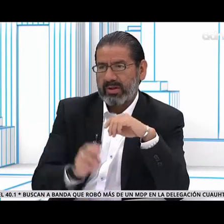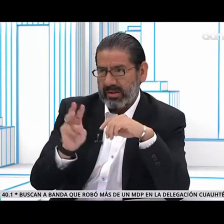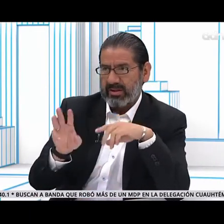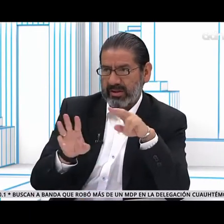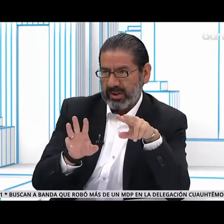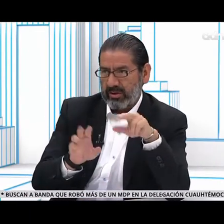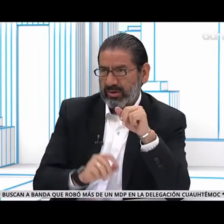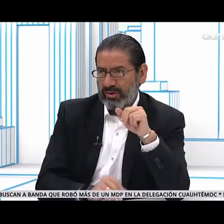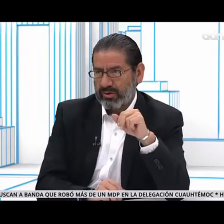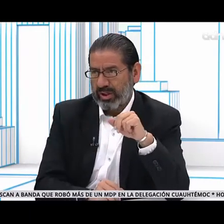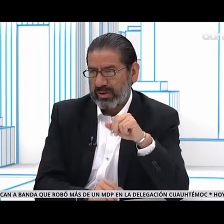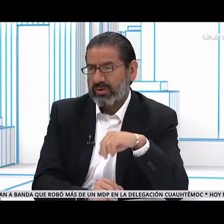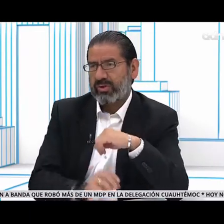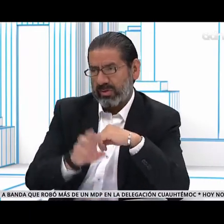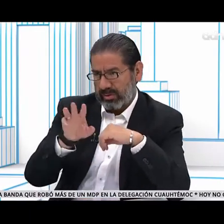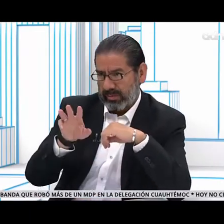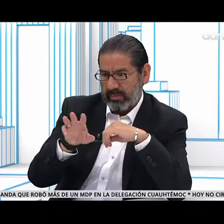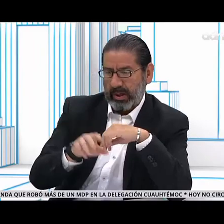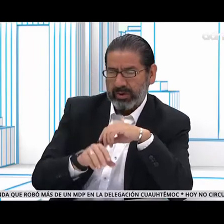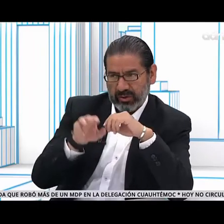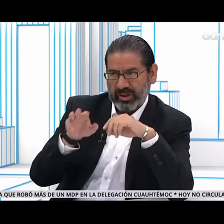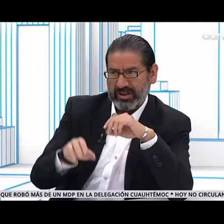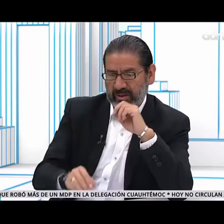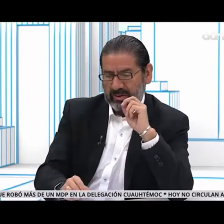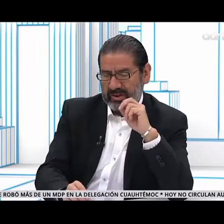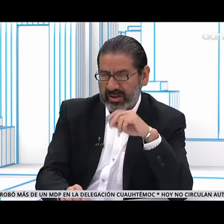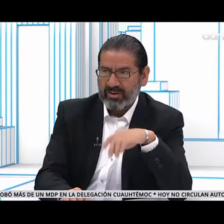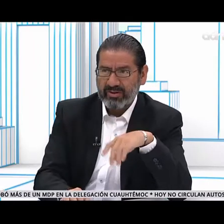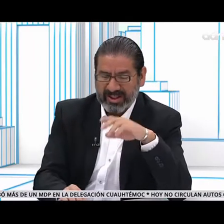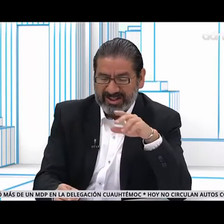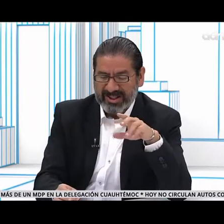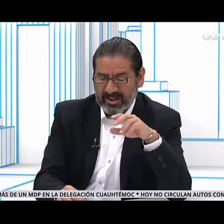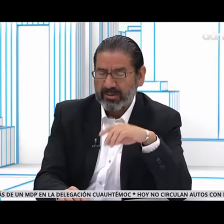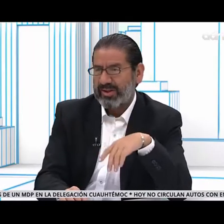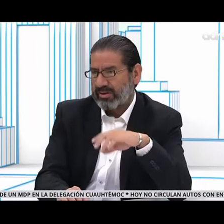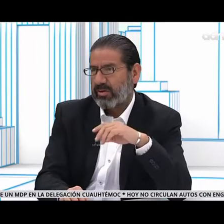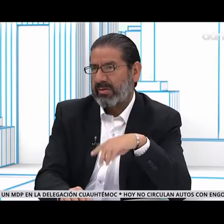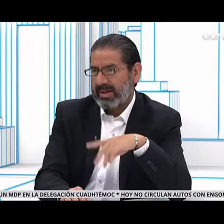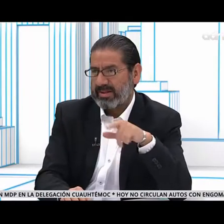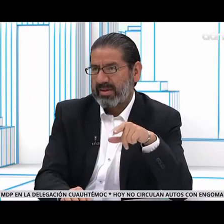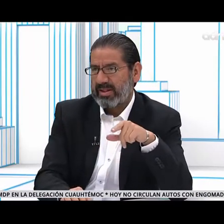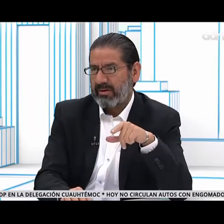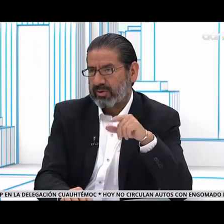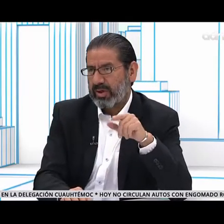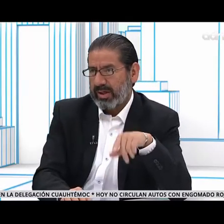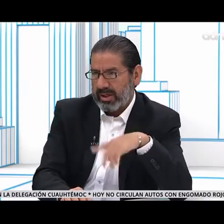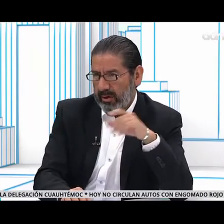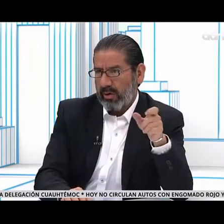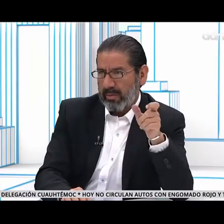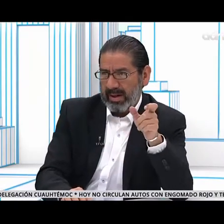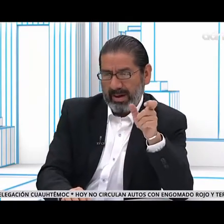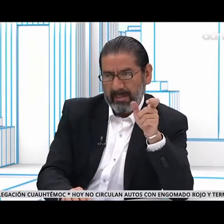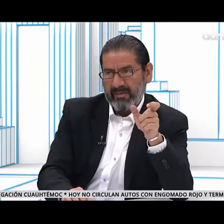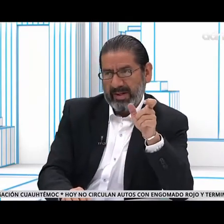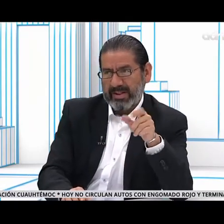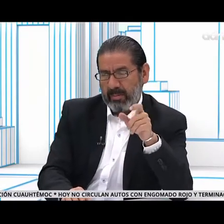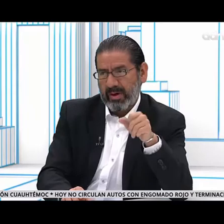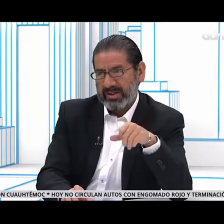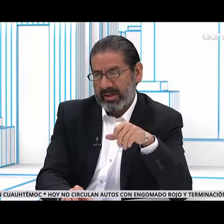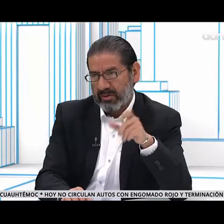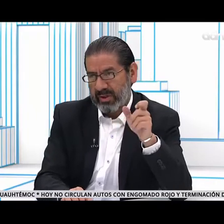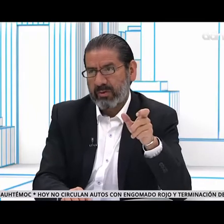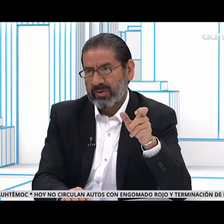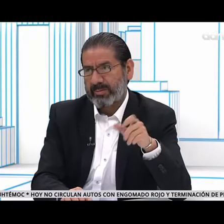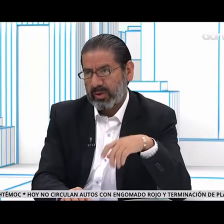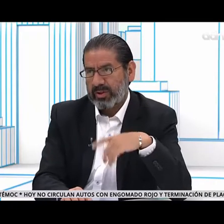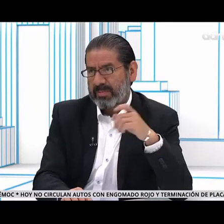300 distritos en sentido estricto deberás de medirlos y luego ver la preferencia por las 5 circunscripciones para ver cómo asignas esos 200.